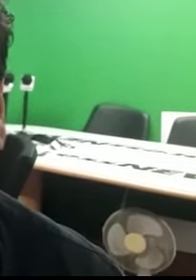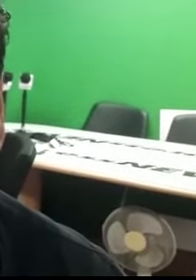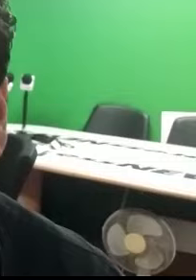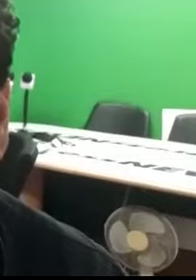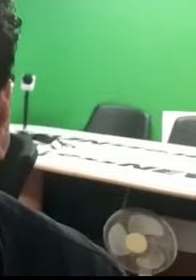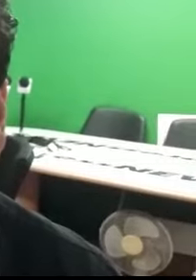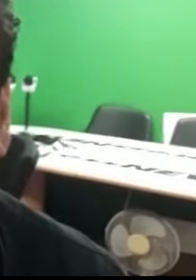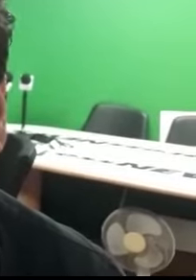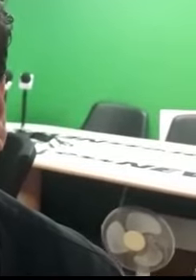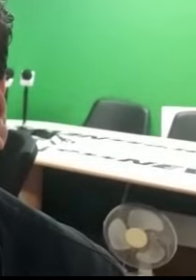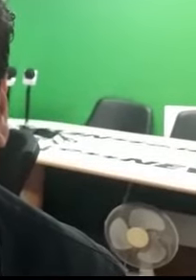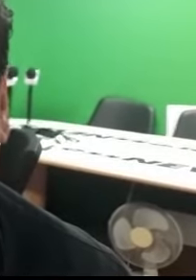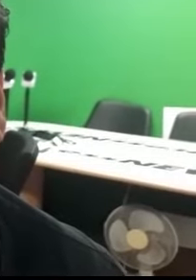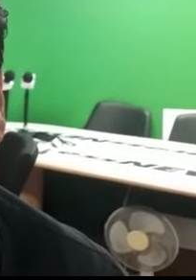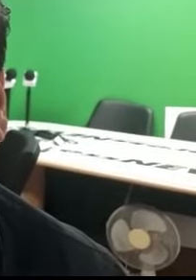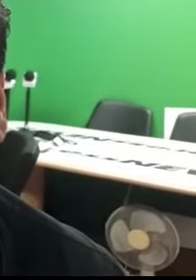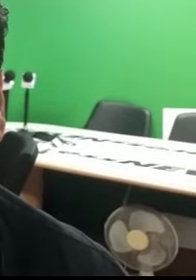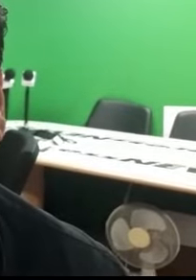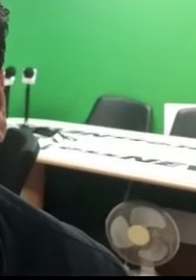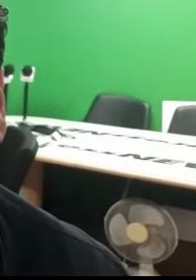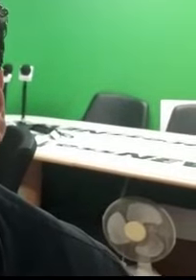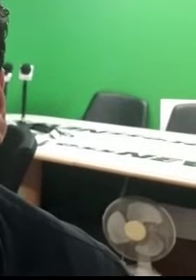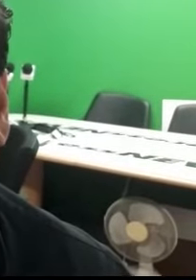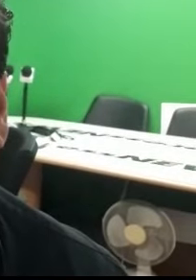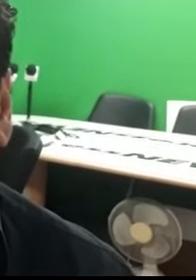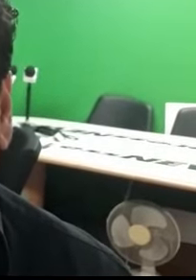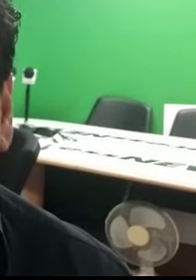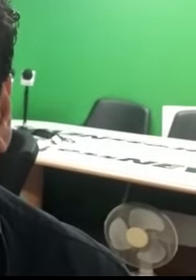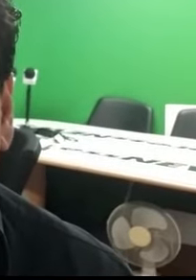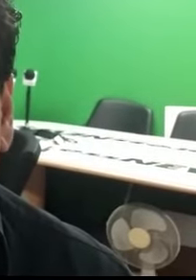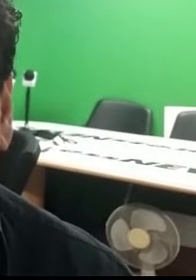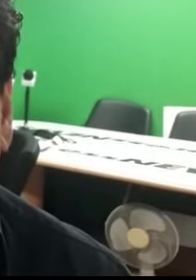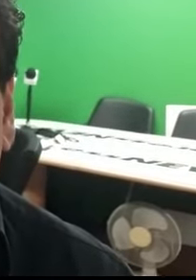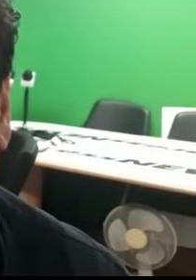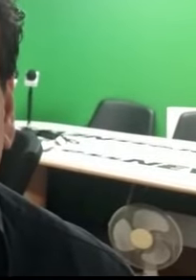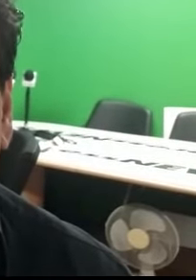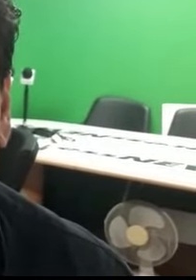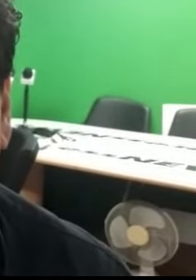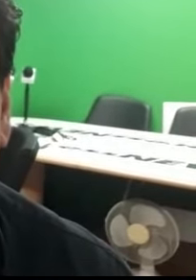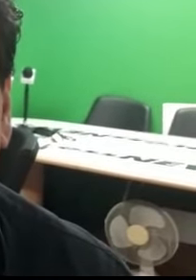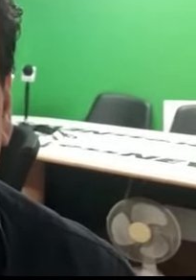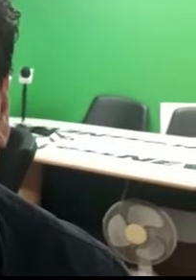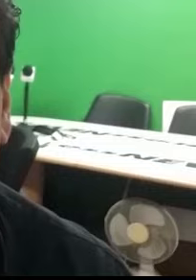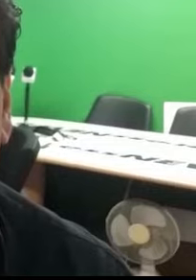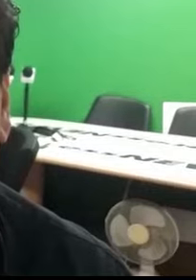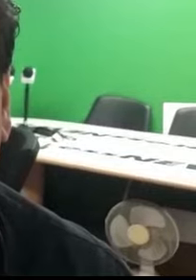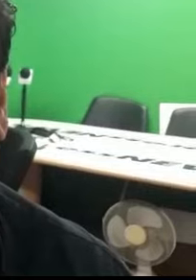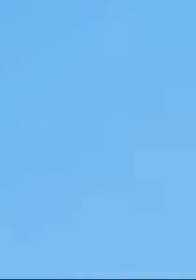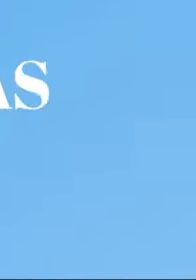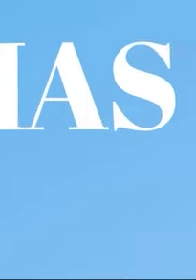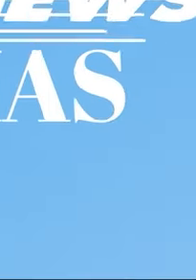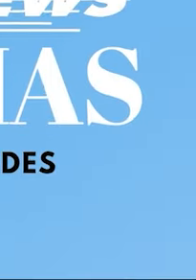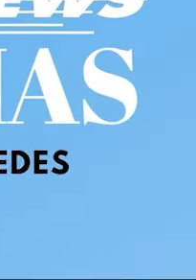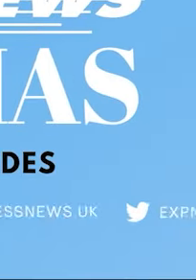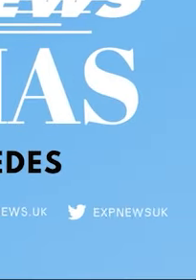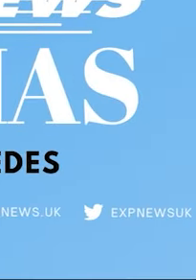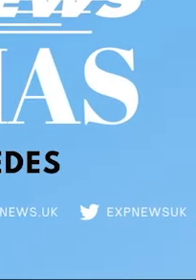hasta que finalice en la pandemia gracias por vernos quienes hablan orlando mansilla